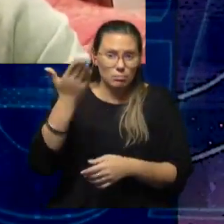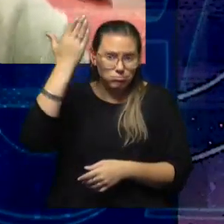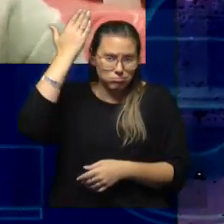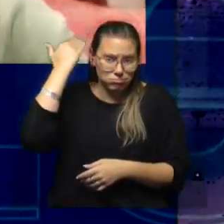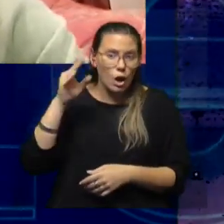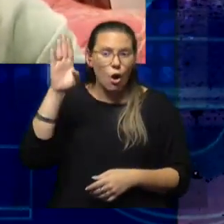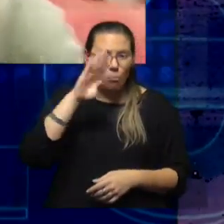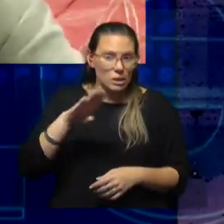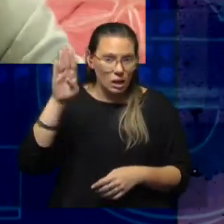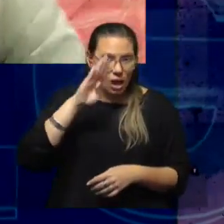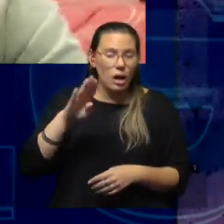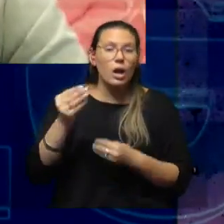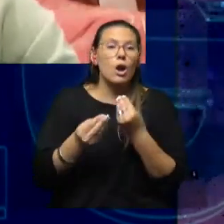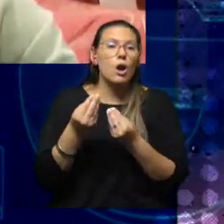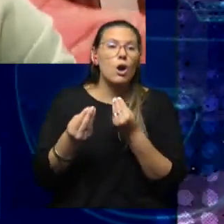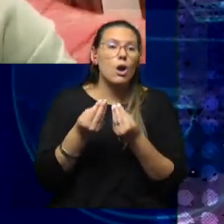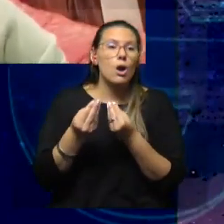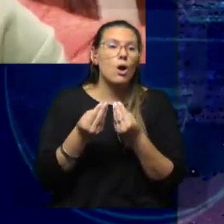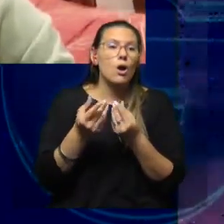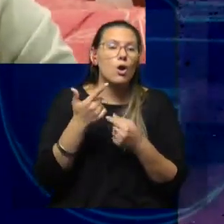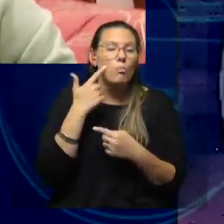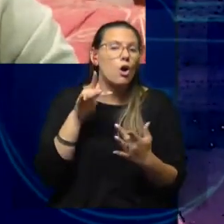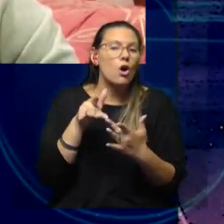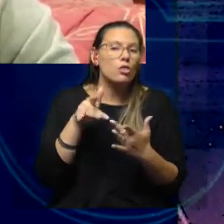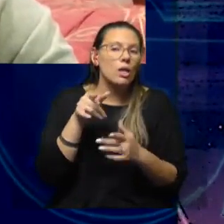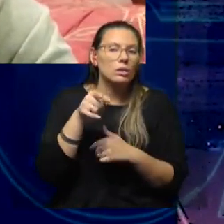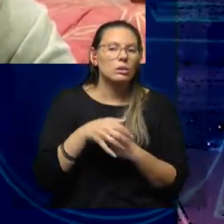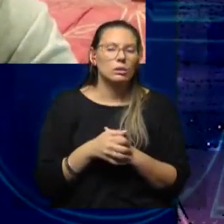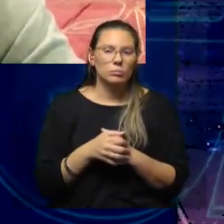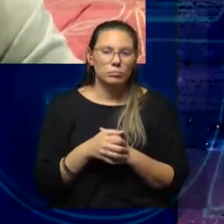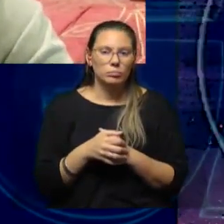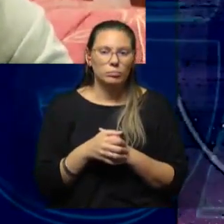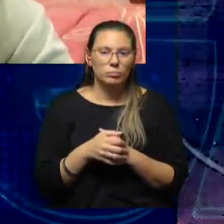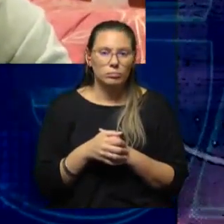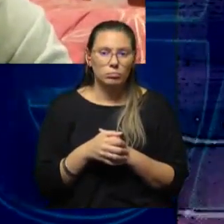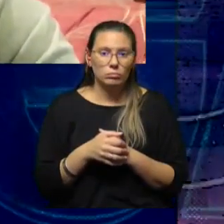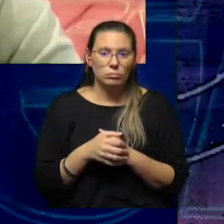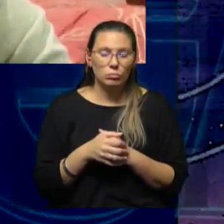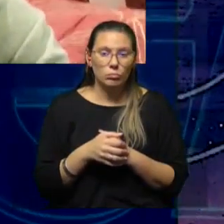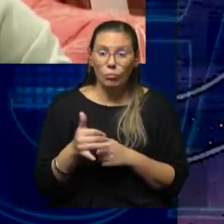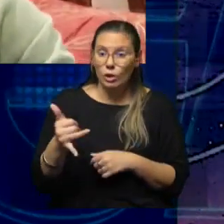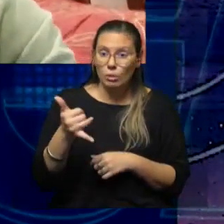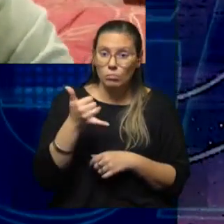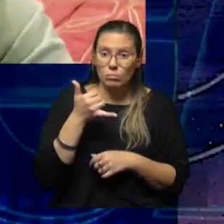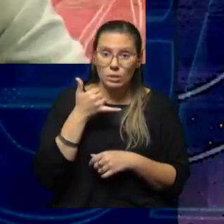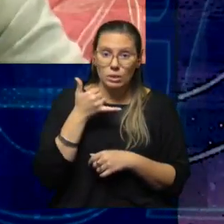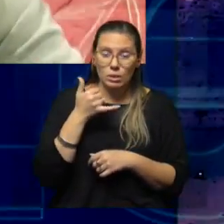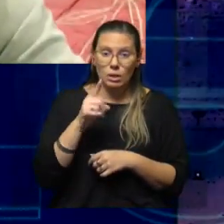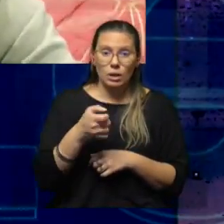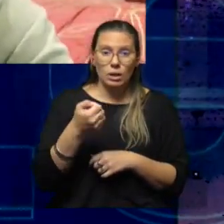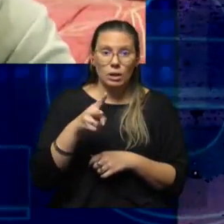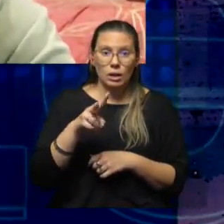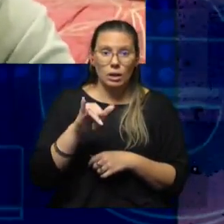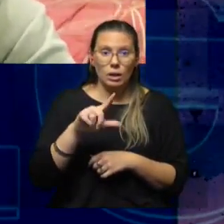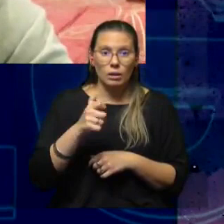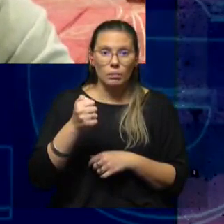un homenaje? ¿Cómo fue el contacto contigo? Bueno, mirá, me llamó Gavilán un